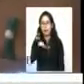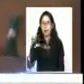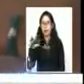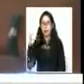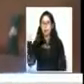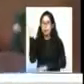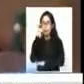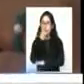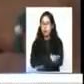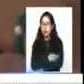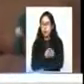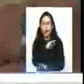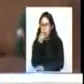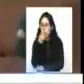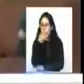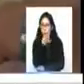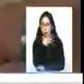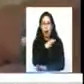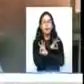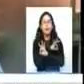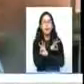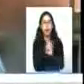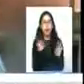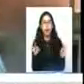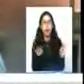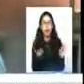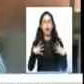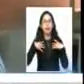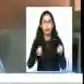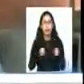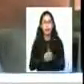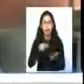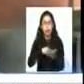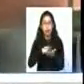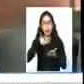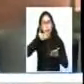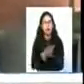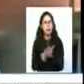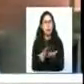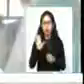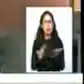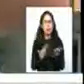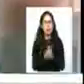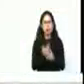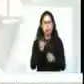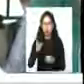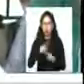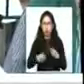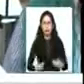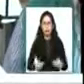no han consumido absolutamente ningún tipo de droga. Y los resultados son fabulosos porque se ha instalado aquí una panadería.